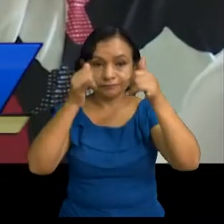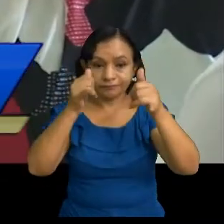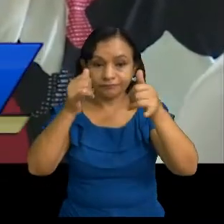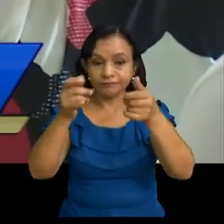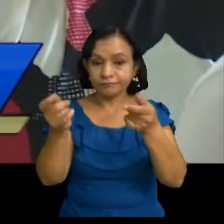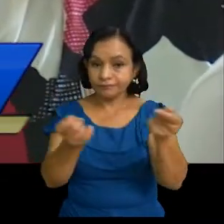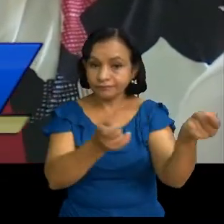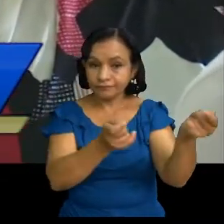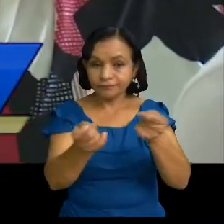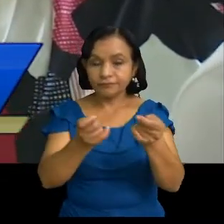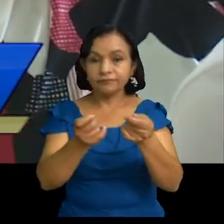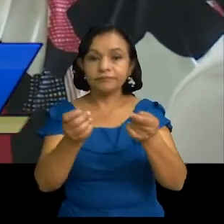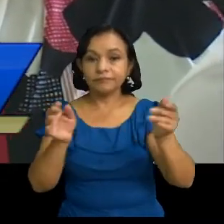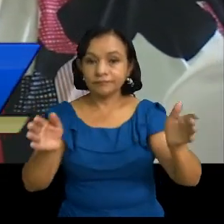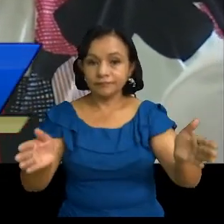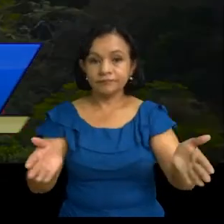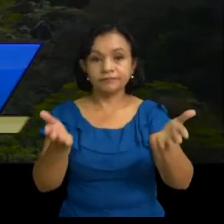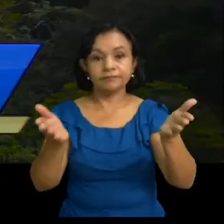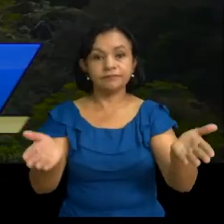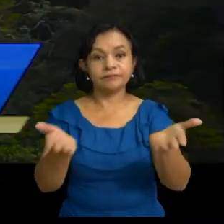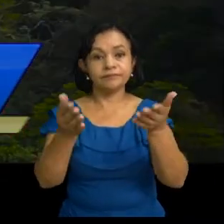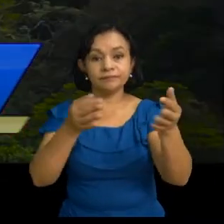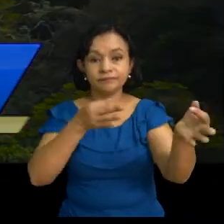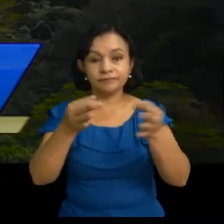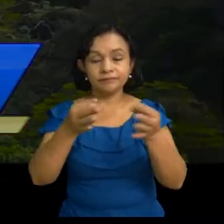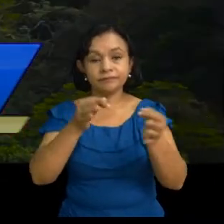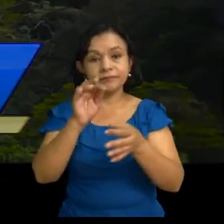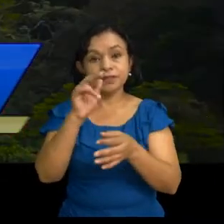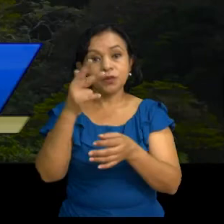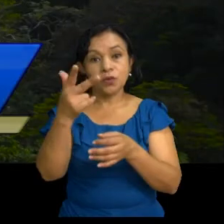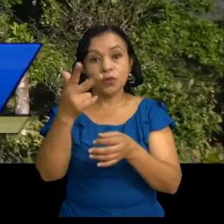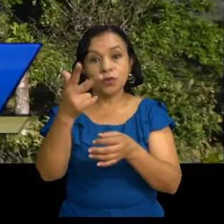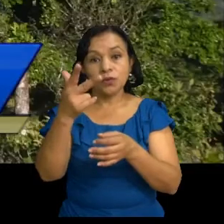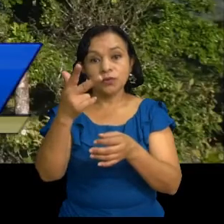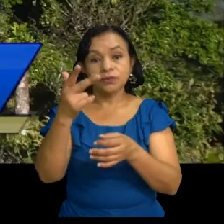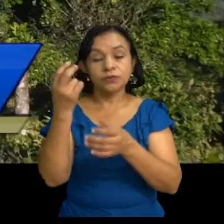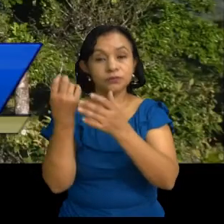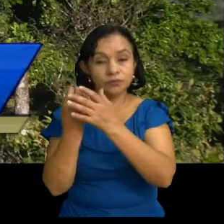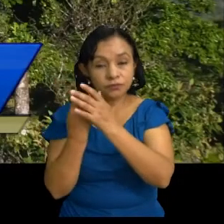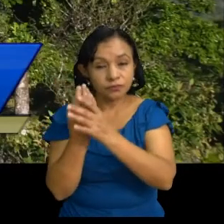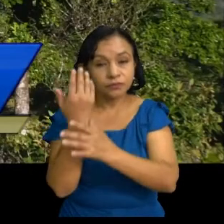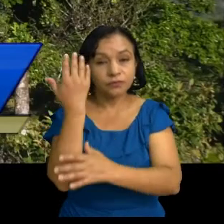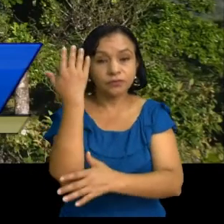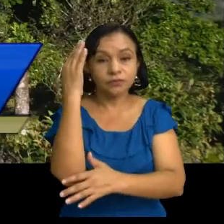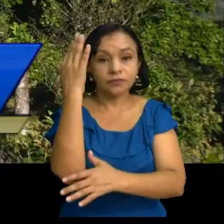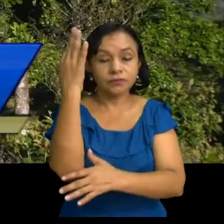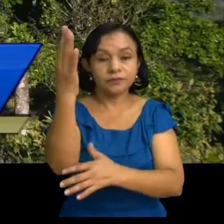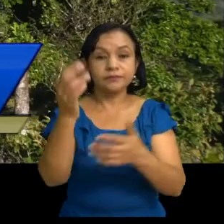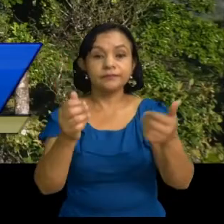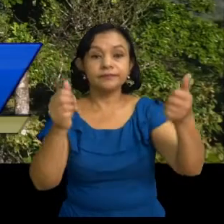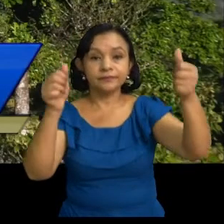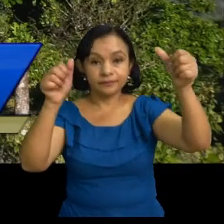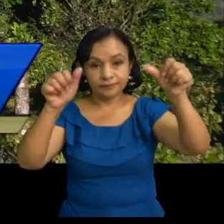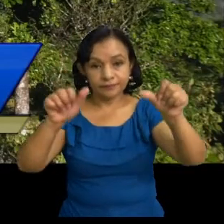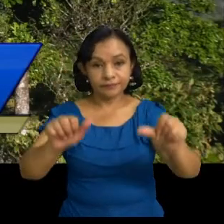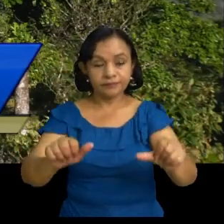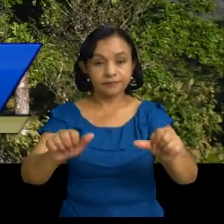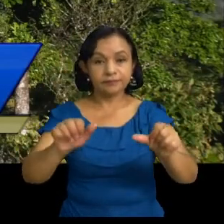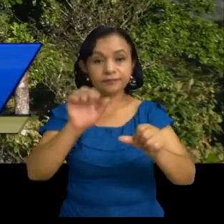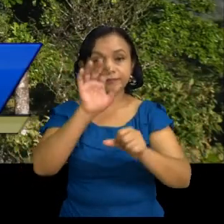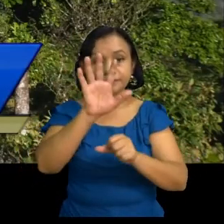estamos promoviendo nosotros alrededor de 8 especies forestales para que se establezcan en